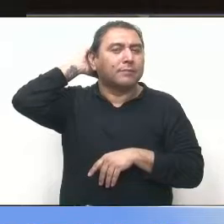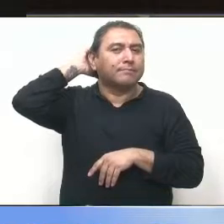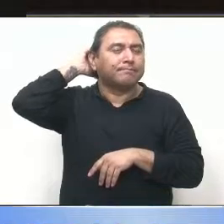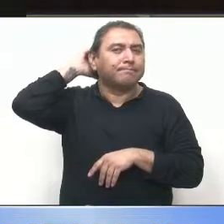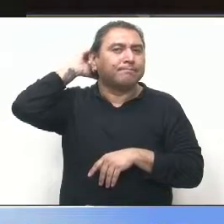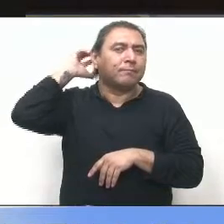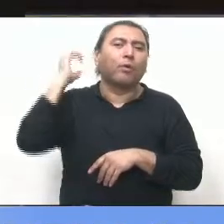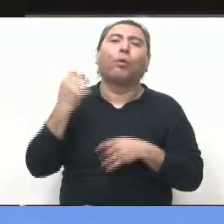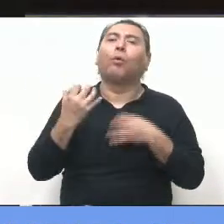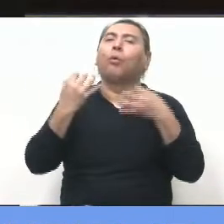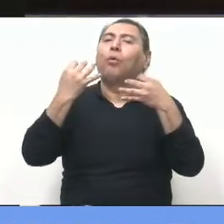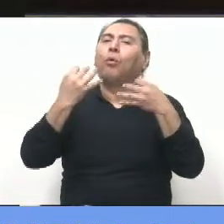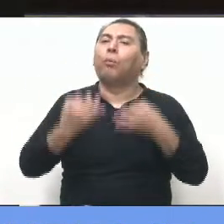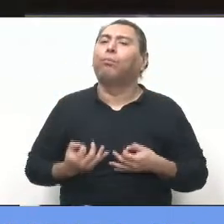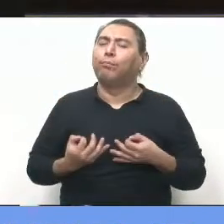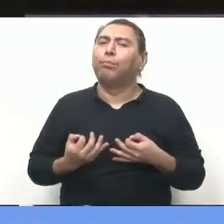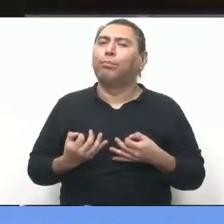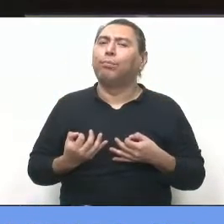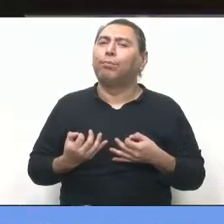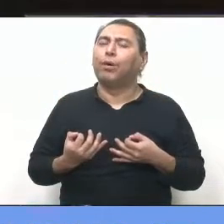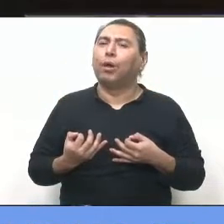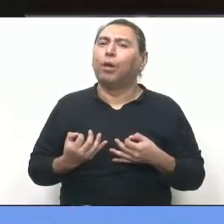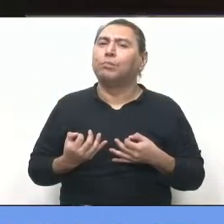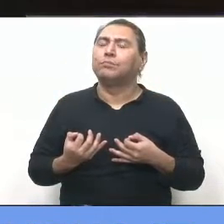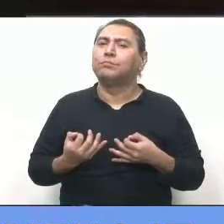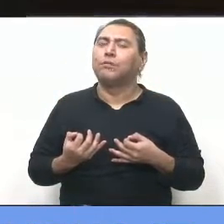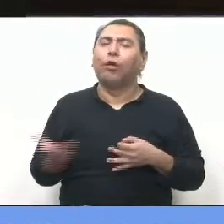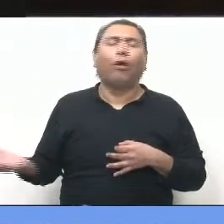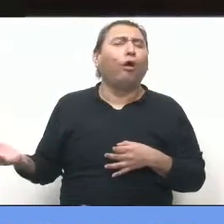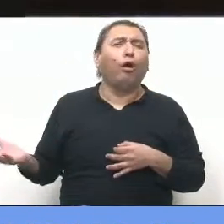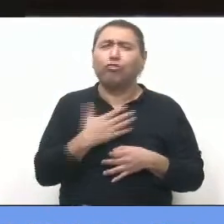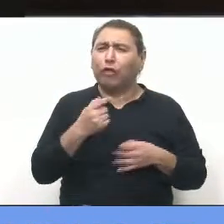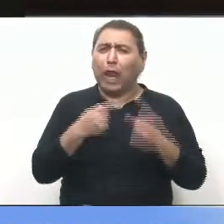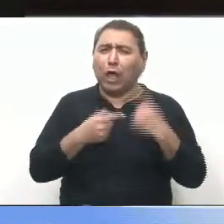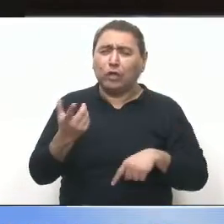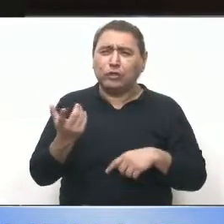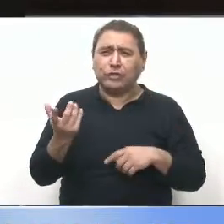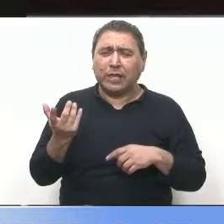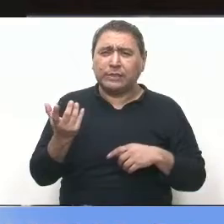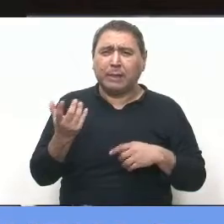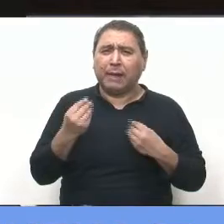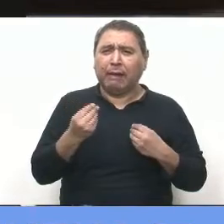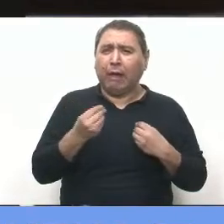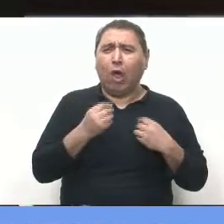con todos los requisitos para ser una mujer no querida por nuestra sociedad.